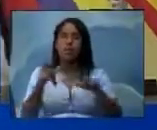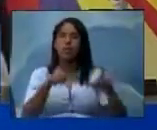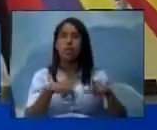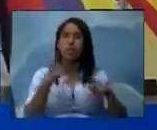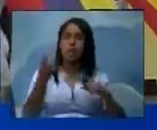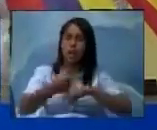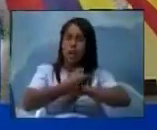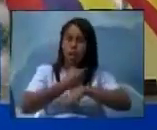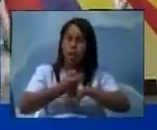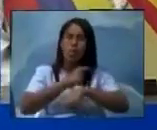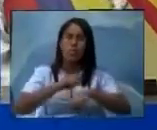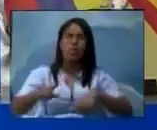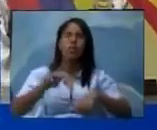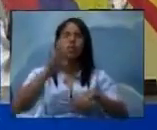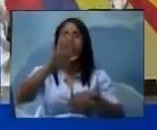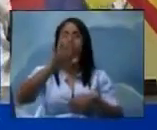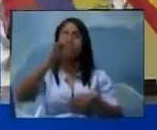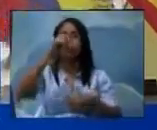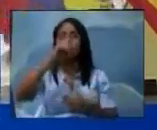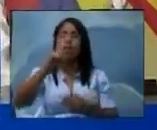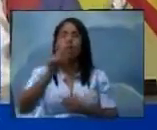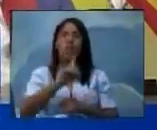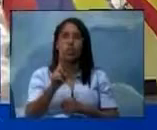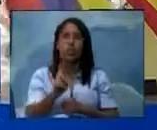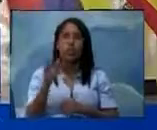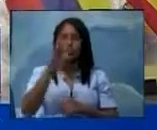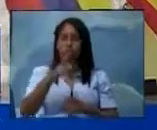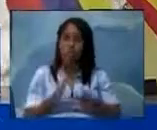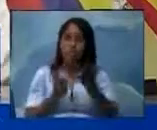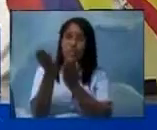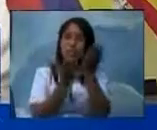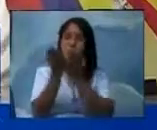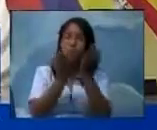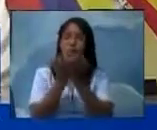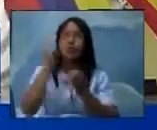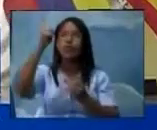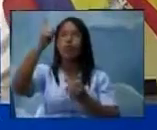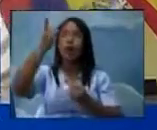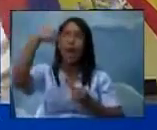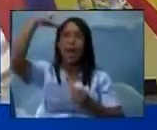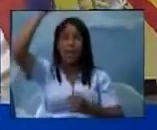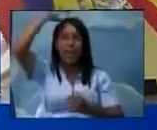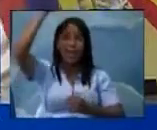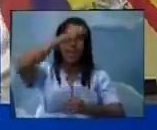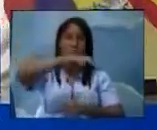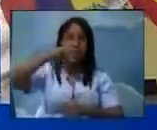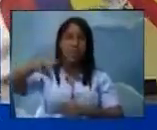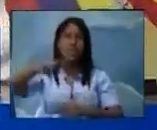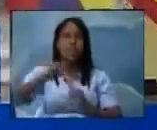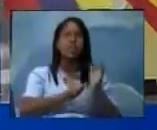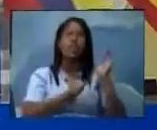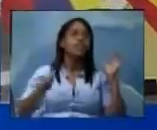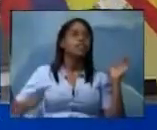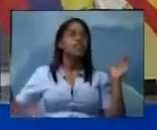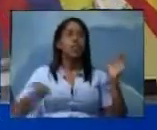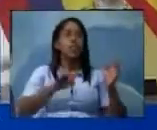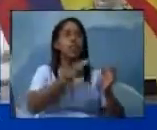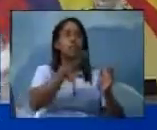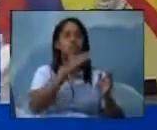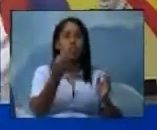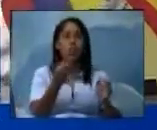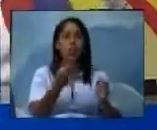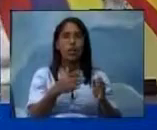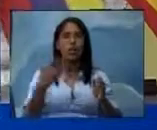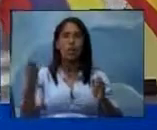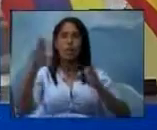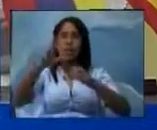candidato que gobierna durante 5 años. No, le estamos sirviendo al Rey de Reyes. Aleluya. Señor de